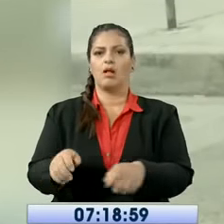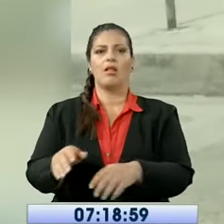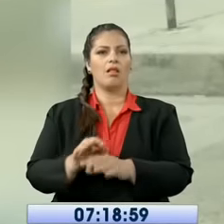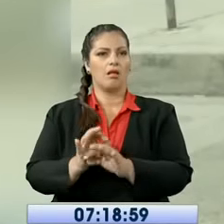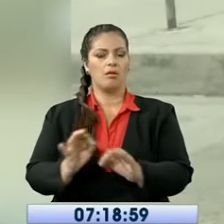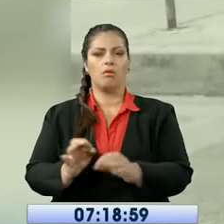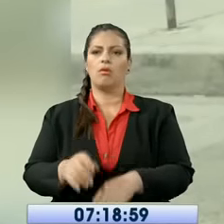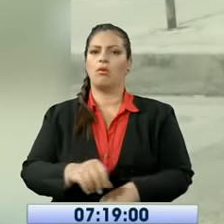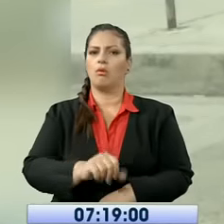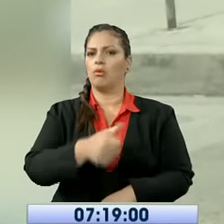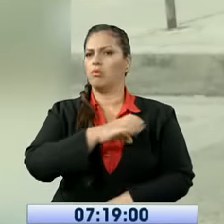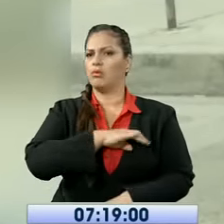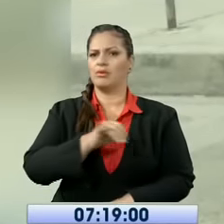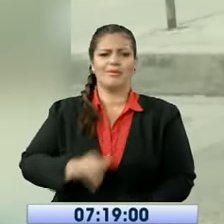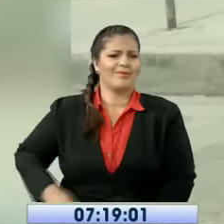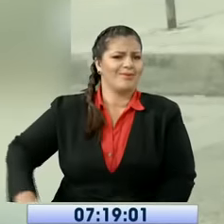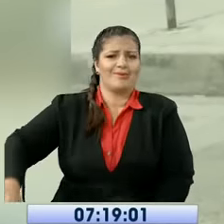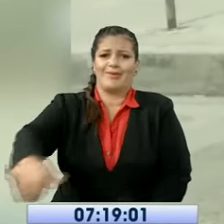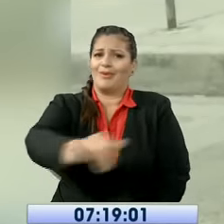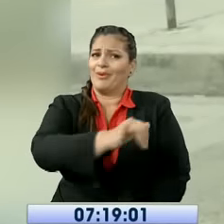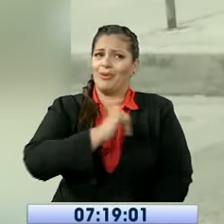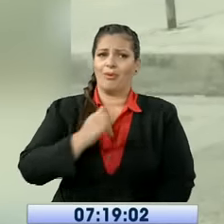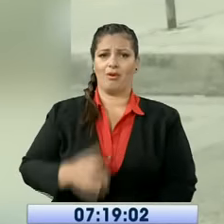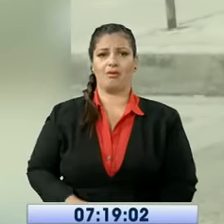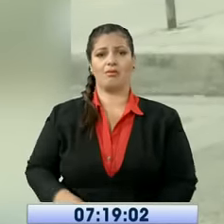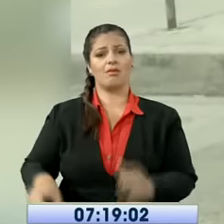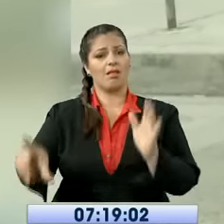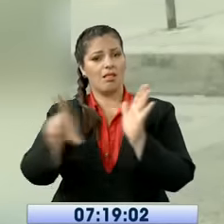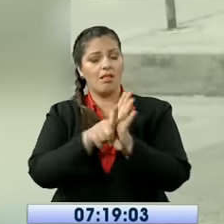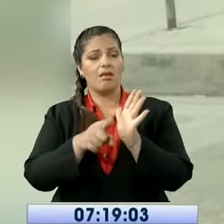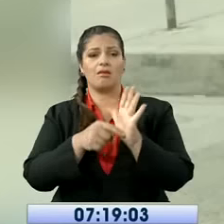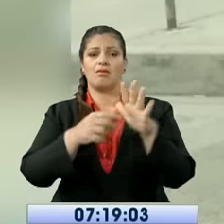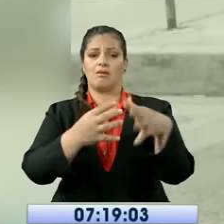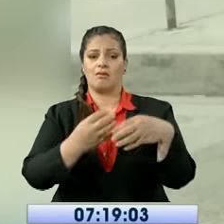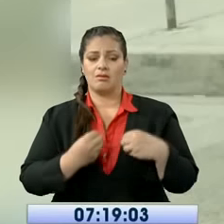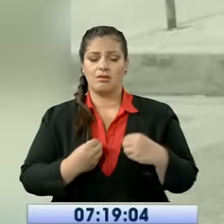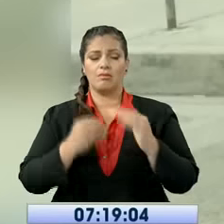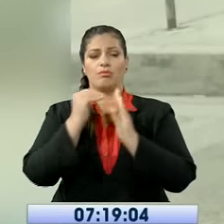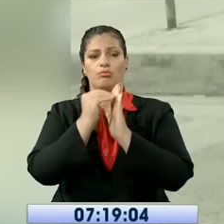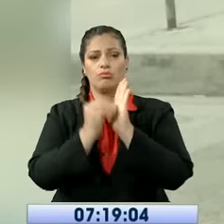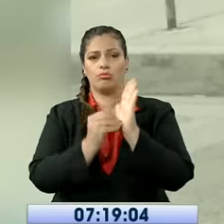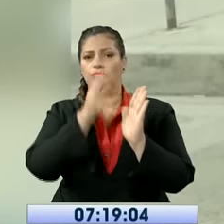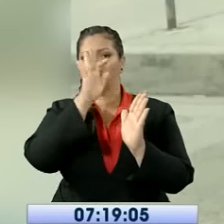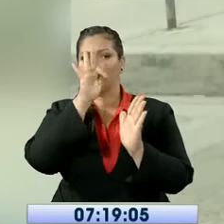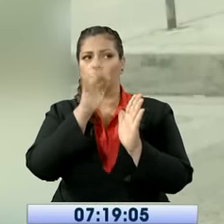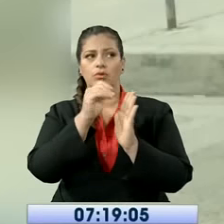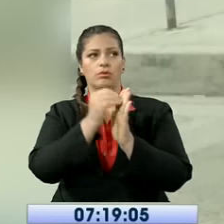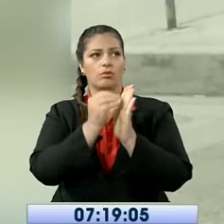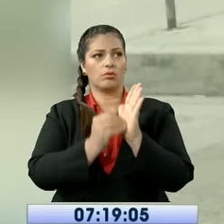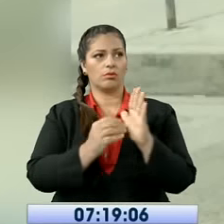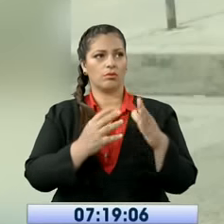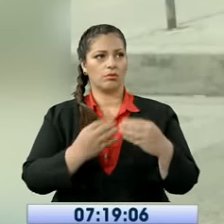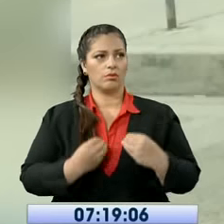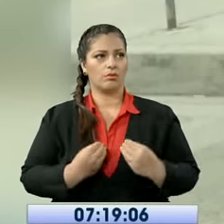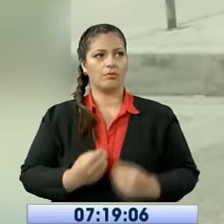ciudadanos, debemos de cumplir con una obligación. Así es. Y es tan simple como respetar las normas de tránsito. Mira esa otra, lleva el casco de adorno